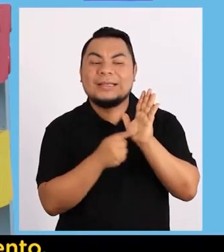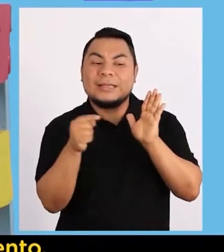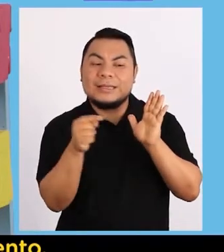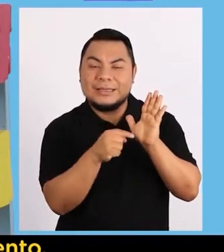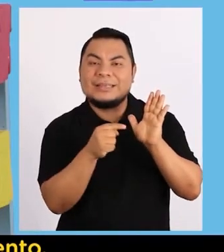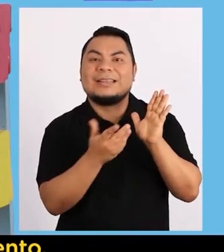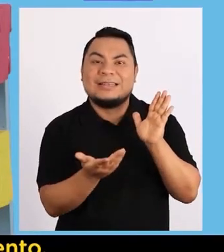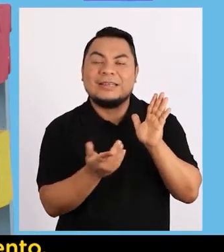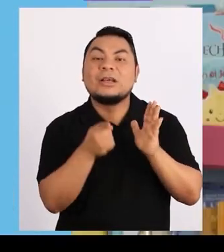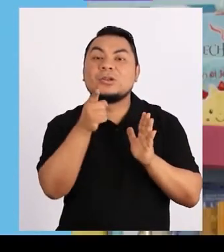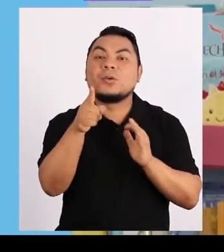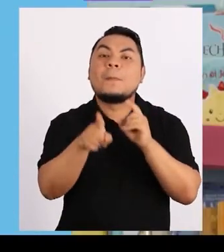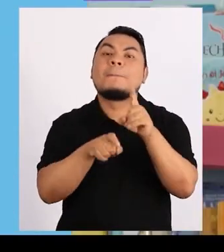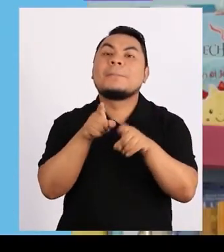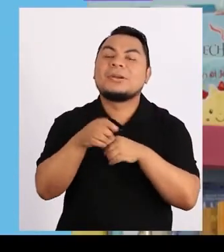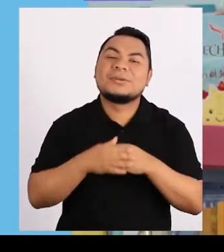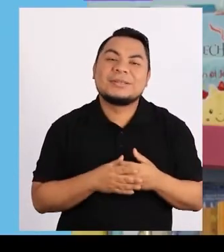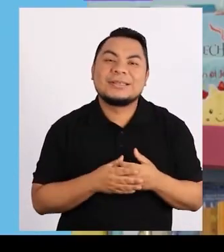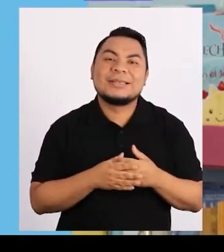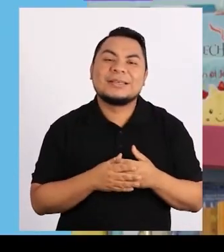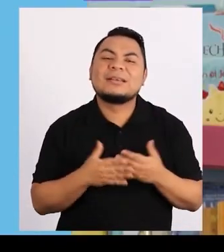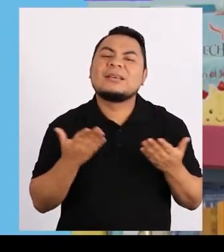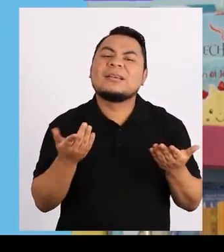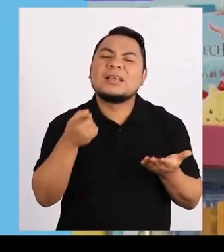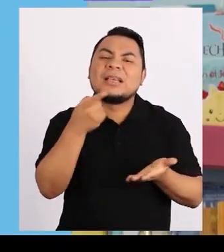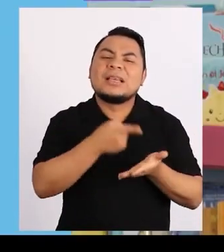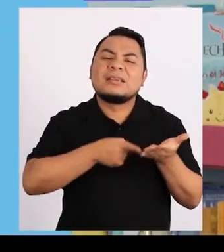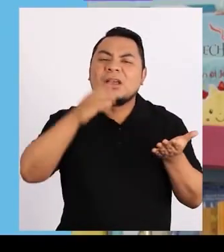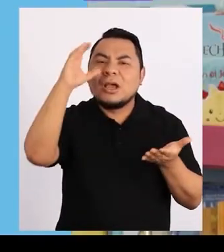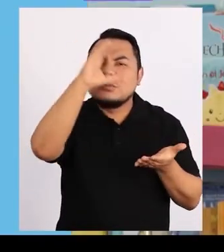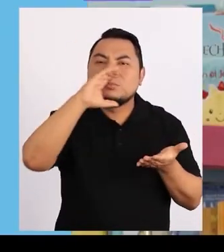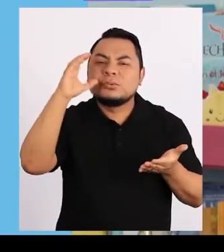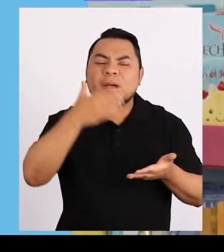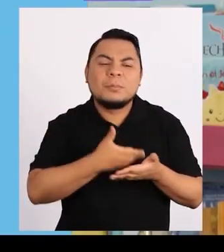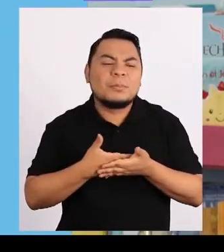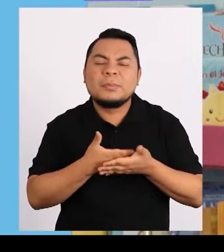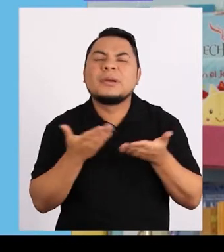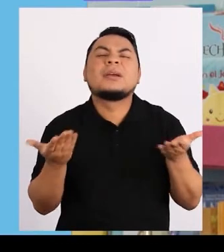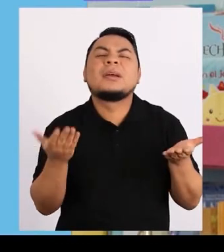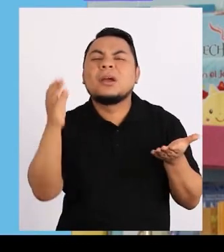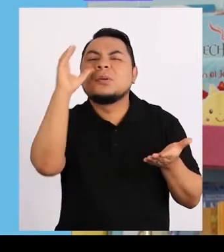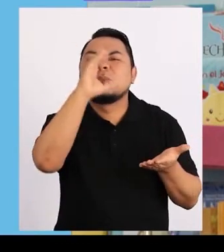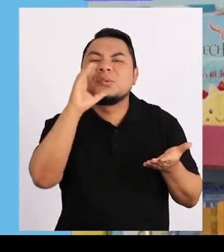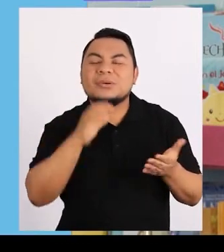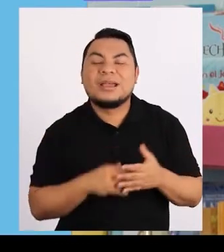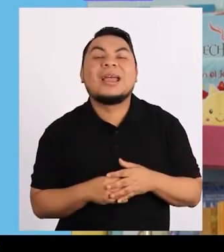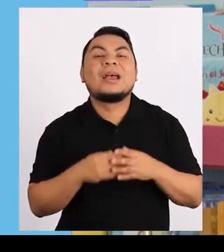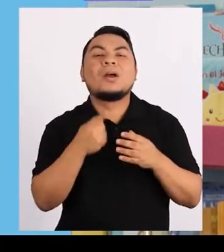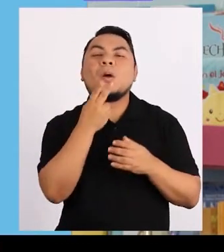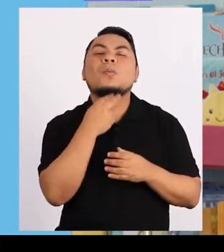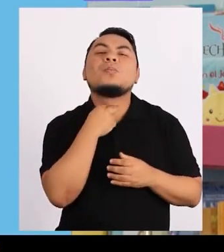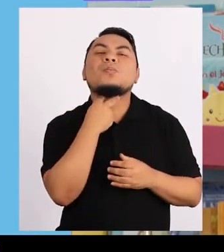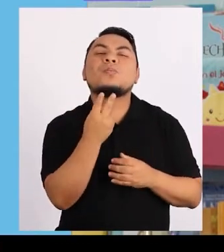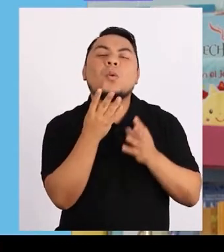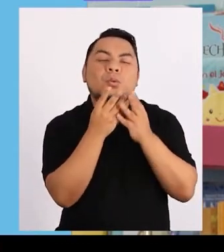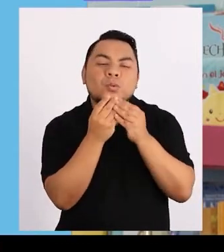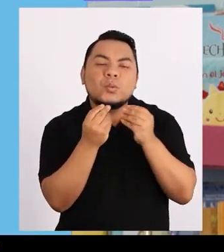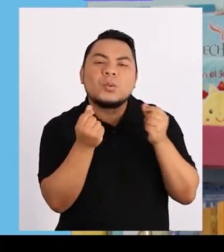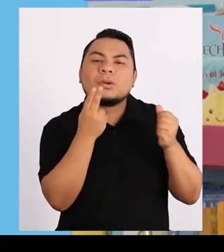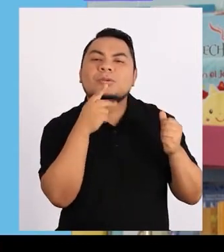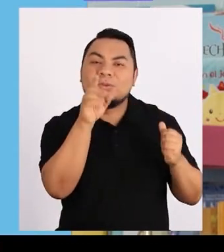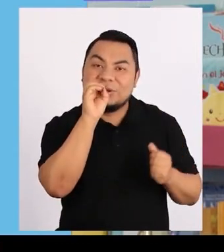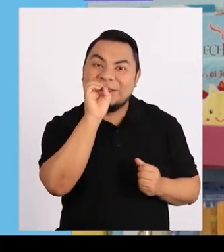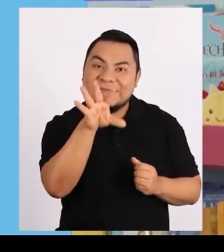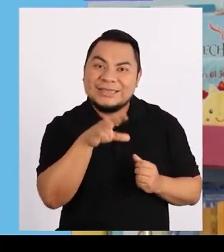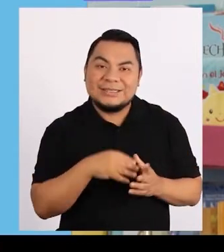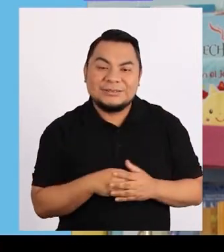del cuento. También pregúntenle. ¿Qué busca la bebé? Con voz suave y